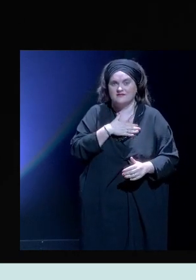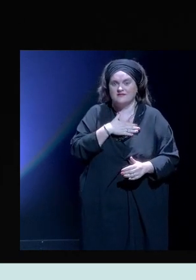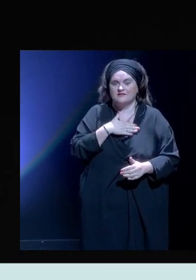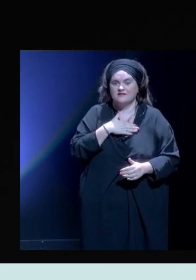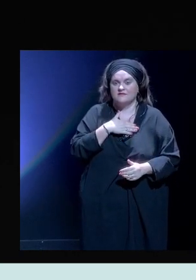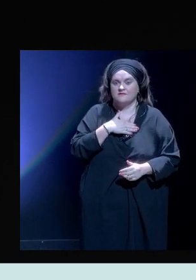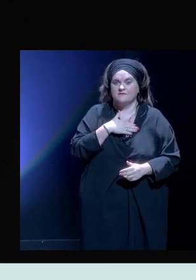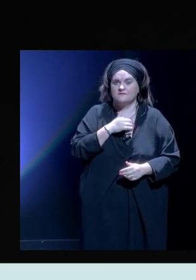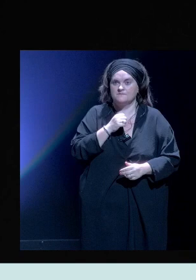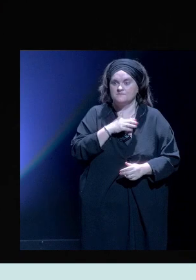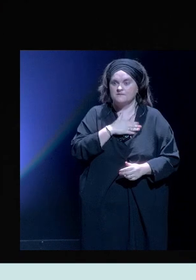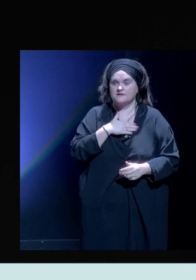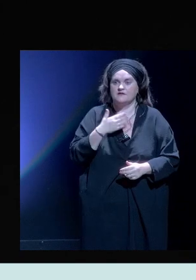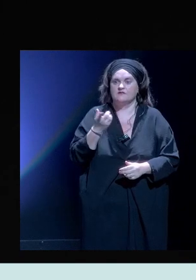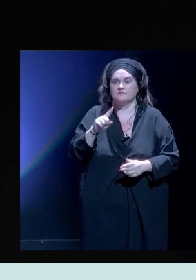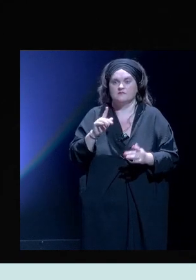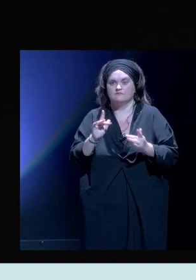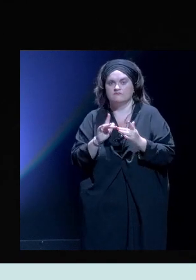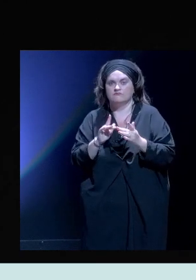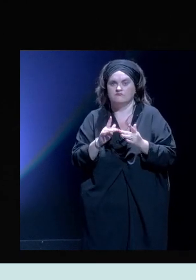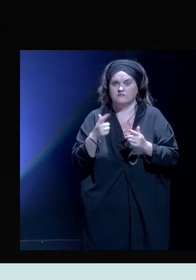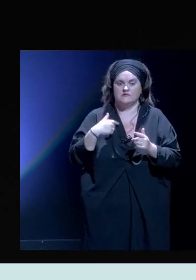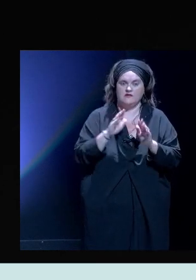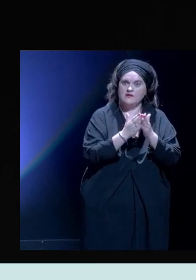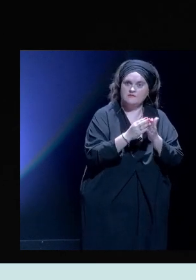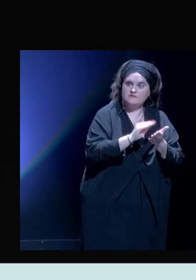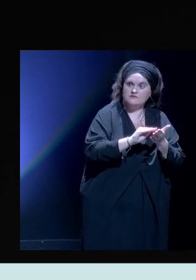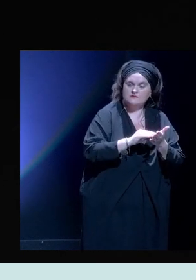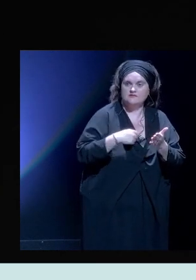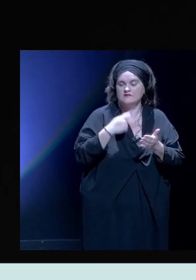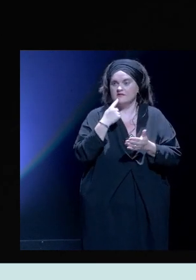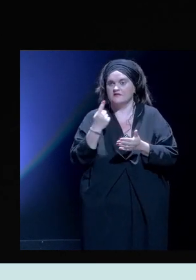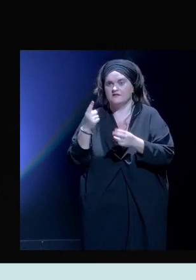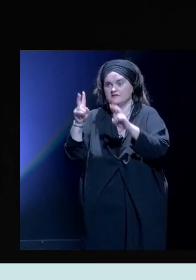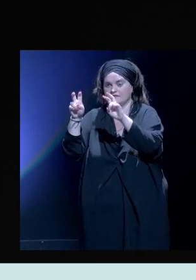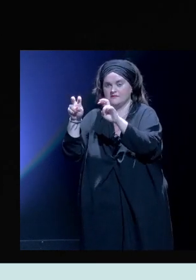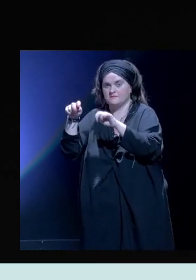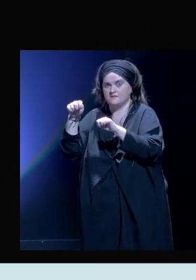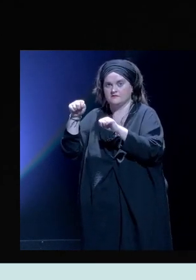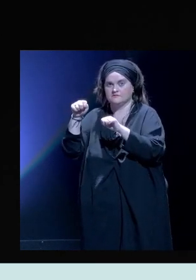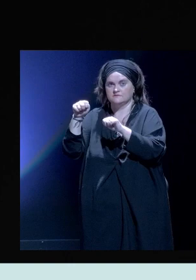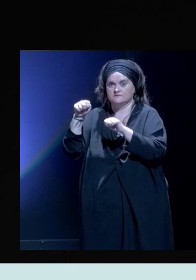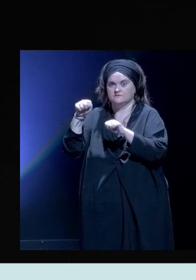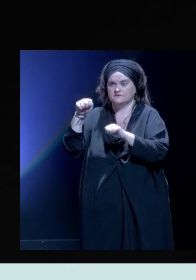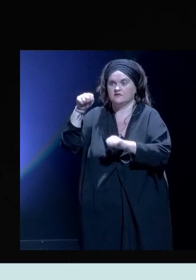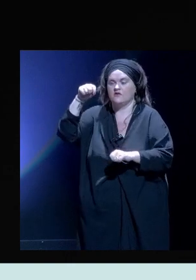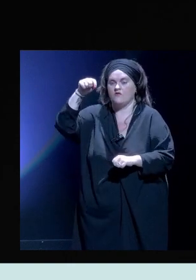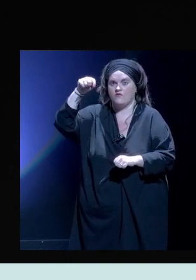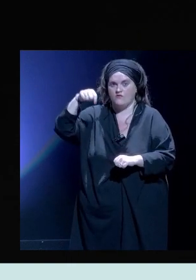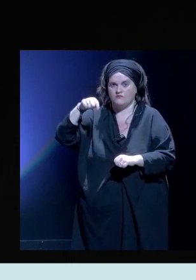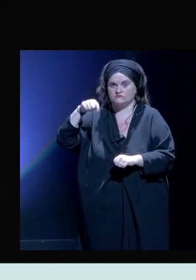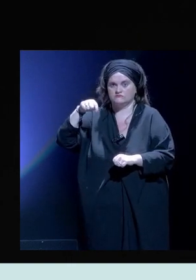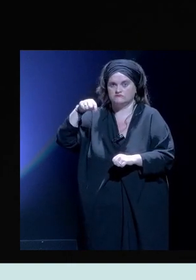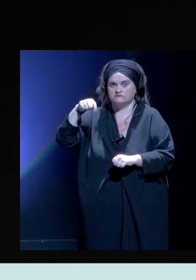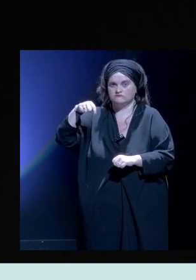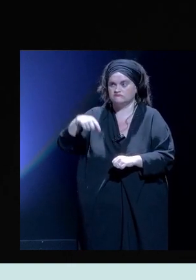realizar este vínculo también entre la tesis defendida en el libro y la temática que tratamos